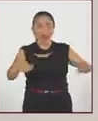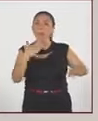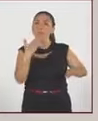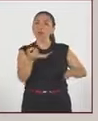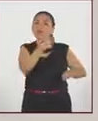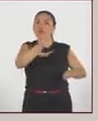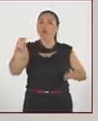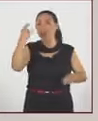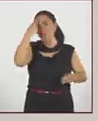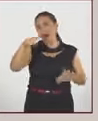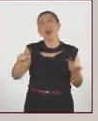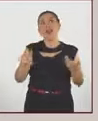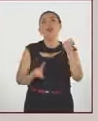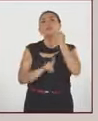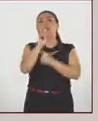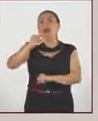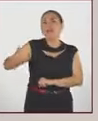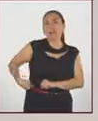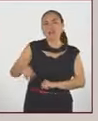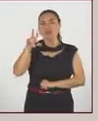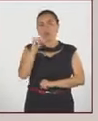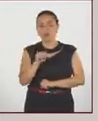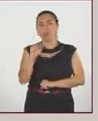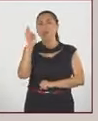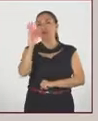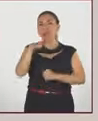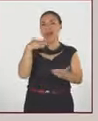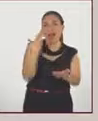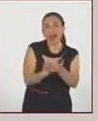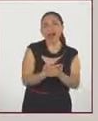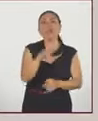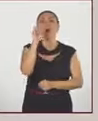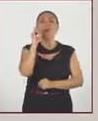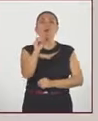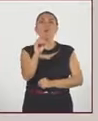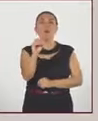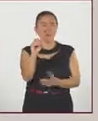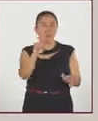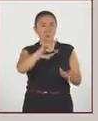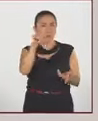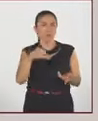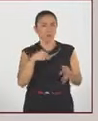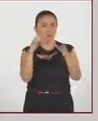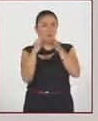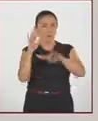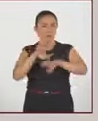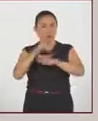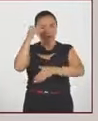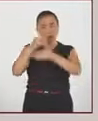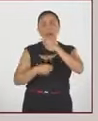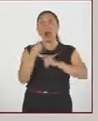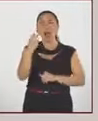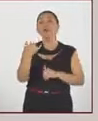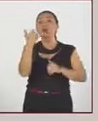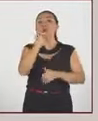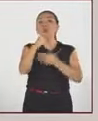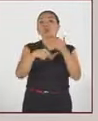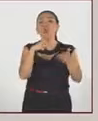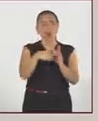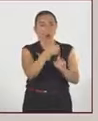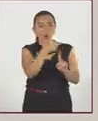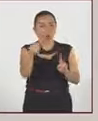evitar, pues, accidentes, ¿no? Caídas, que también vamos a ver un poquito más adelante, y tener un espacio